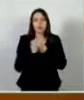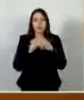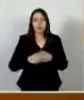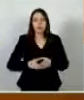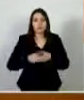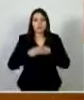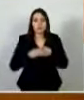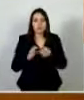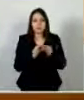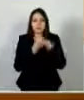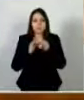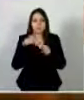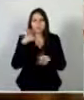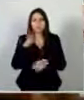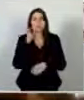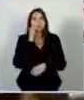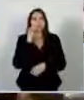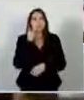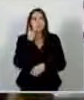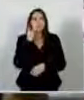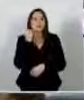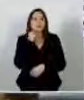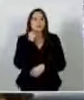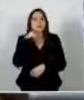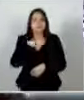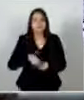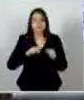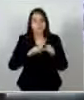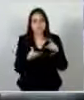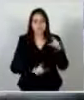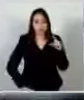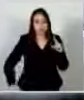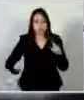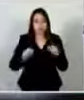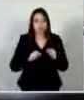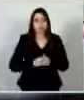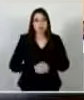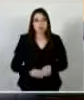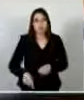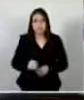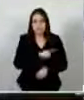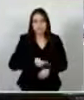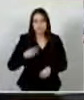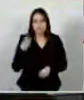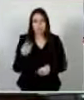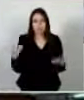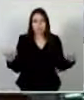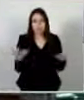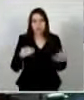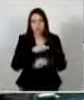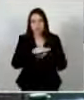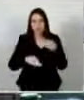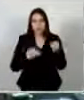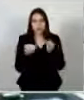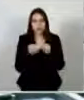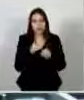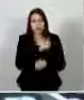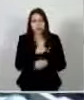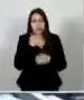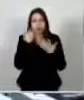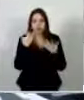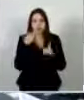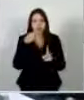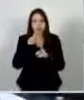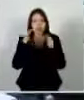del Congreso de la Unión de este país. Eso es lo que nosotros debemos de ver, poner altura de miras y